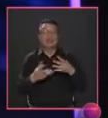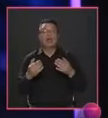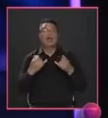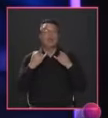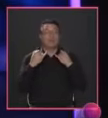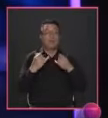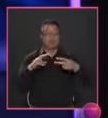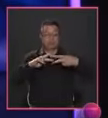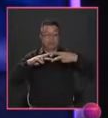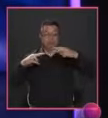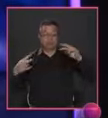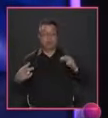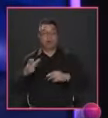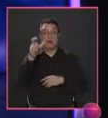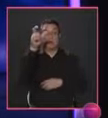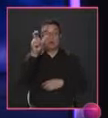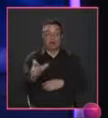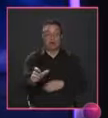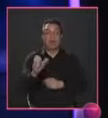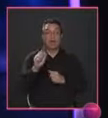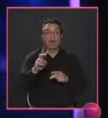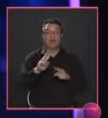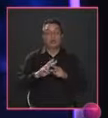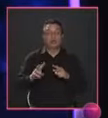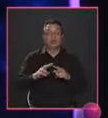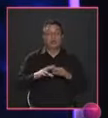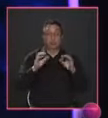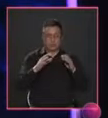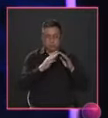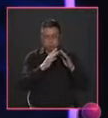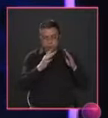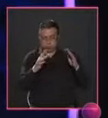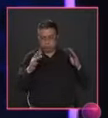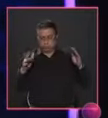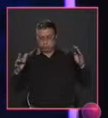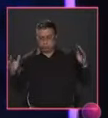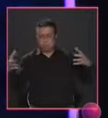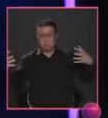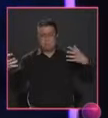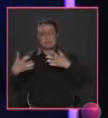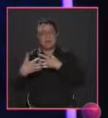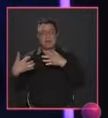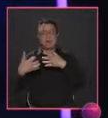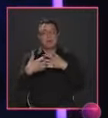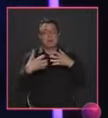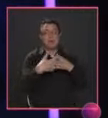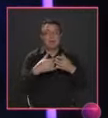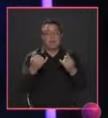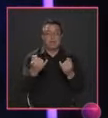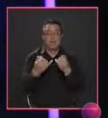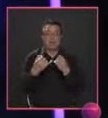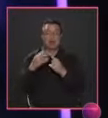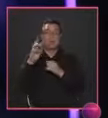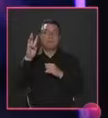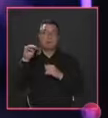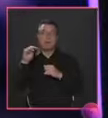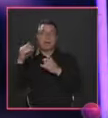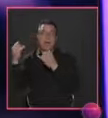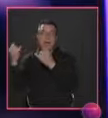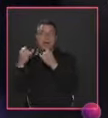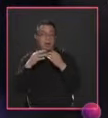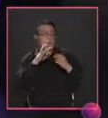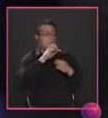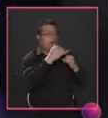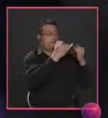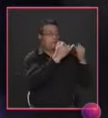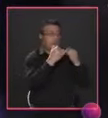información genética de una persona, producía una solución que colapsaba ambos haplotipos, o sea, mezclaba la información genética de la madre con la información